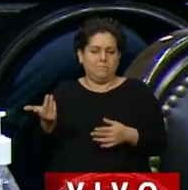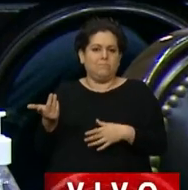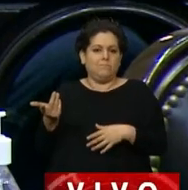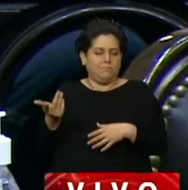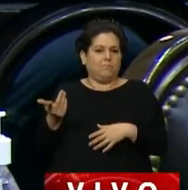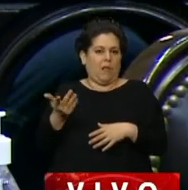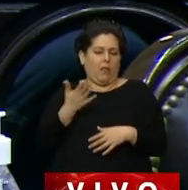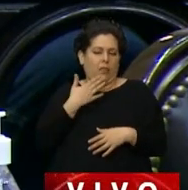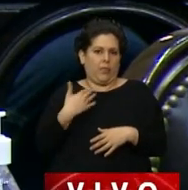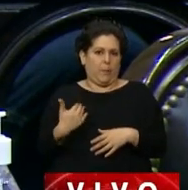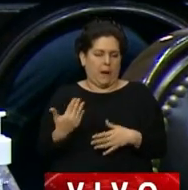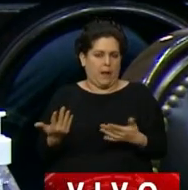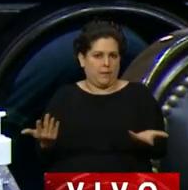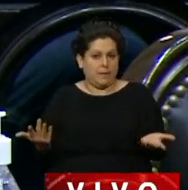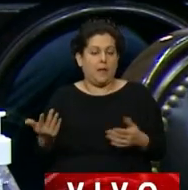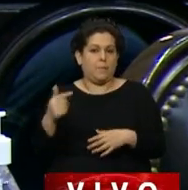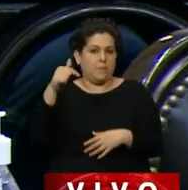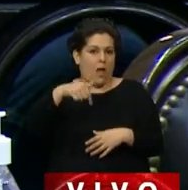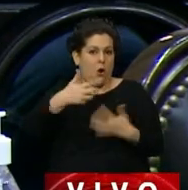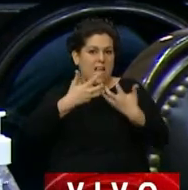fíjense el disparate, el actual sistema